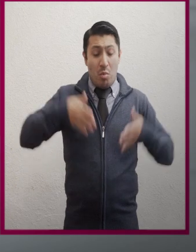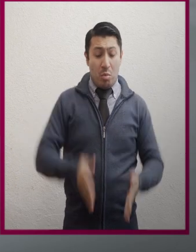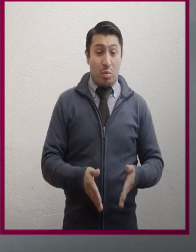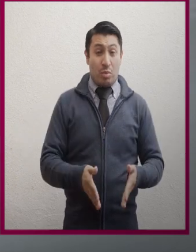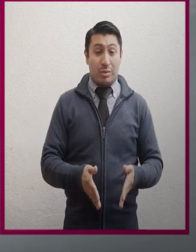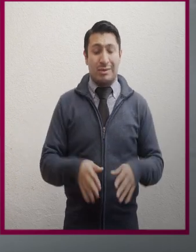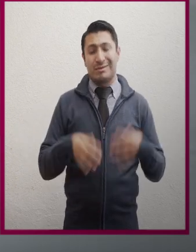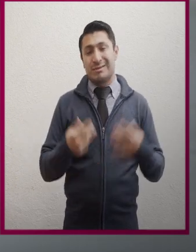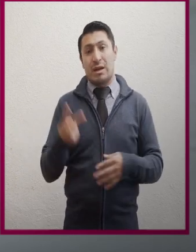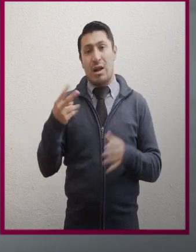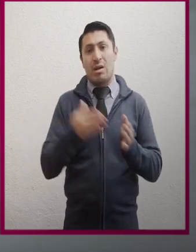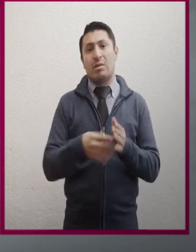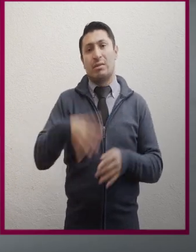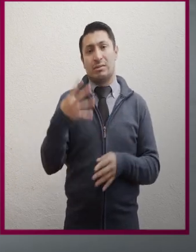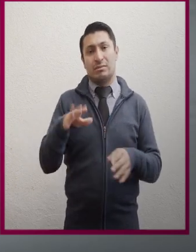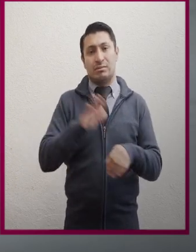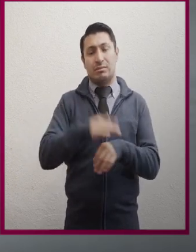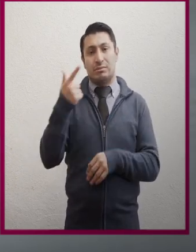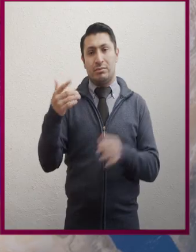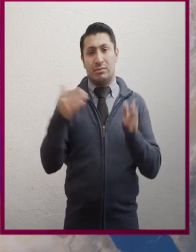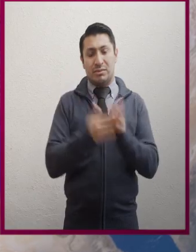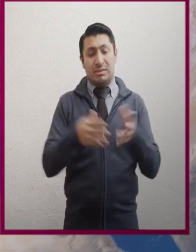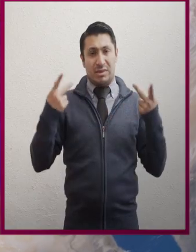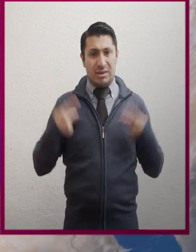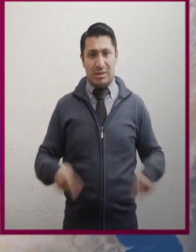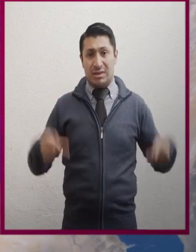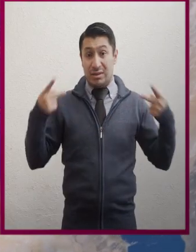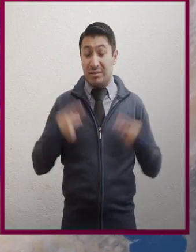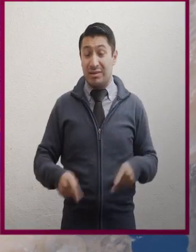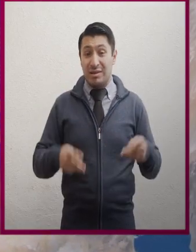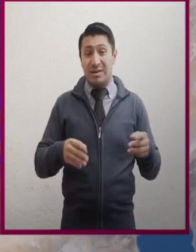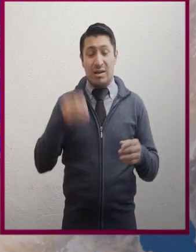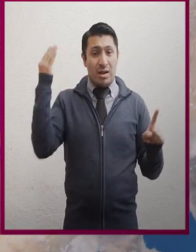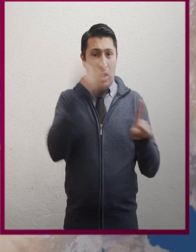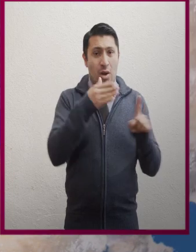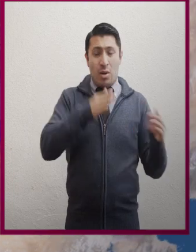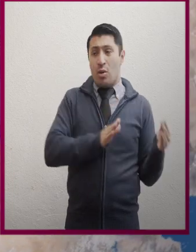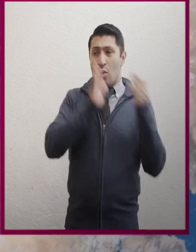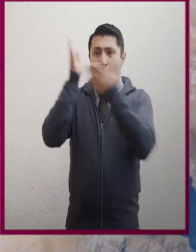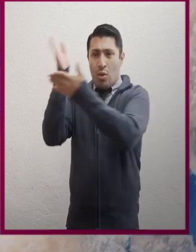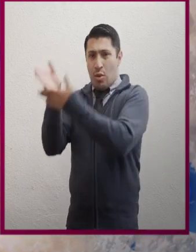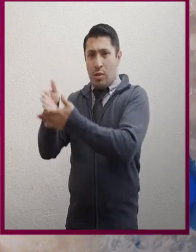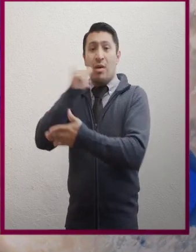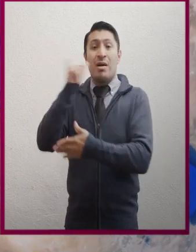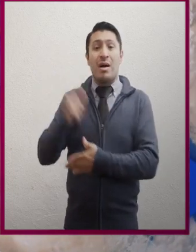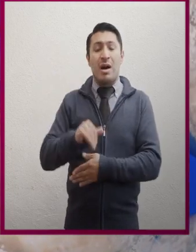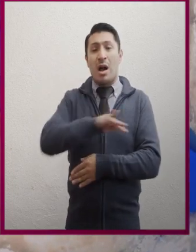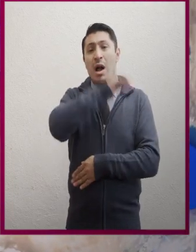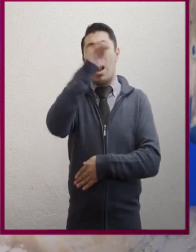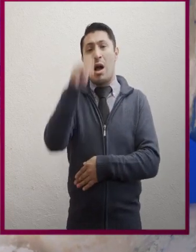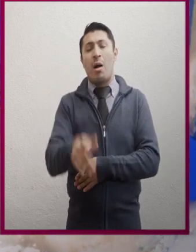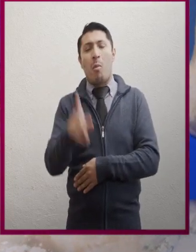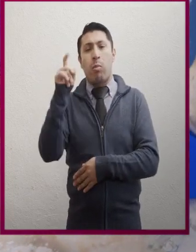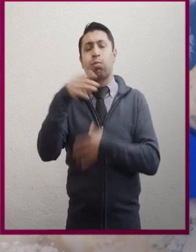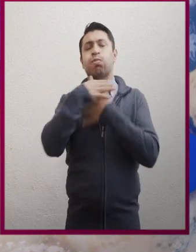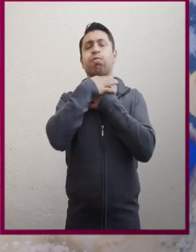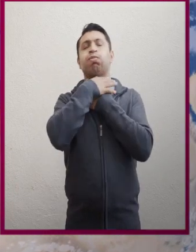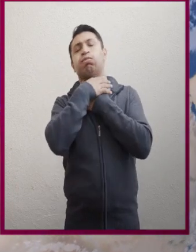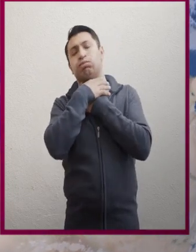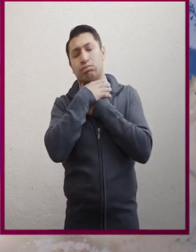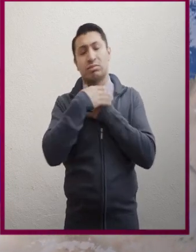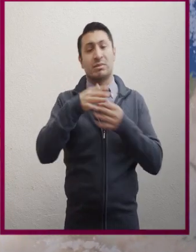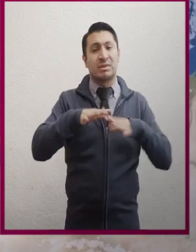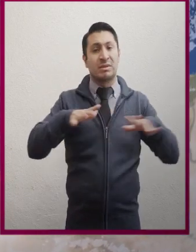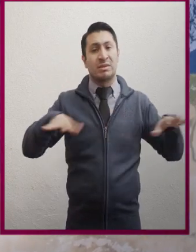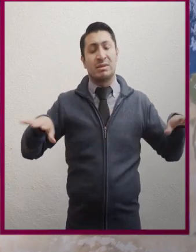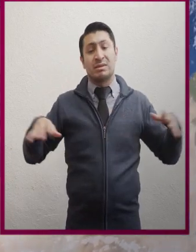de 7,000 personas que intentaban llegar a Italia murieron ahogadas en el mar Mediterráneo. Esto convierte a estas rutas como